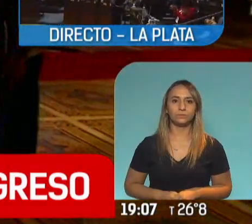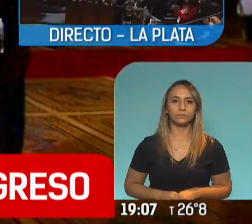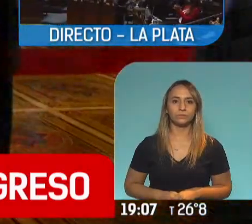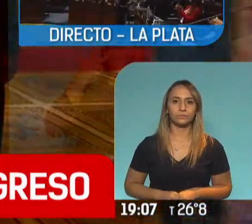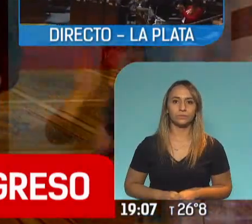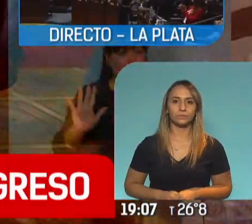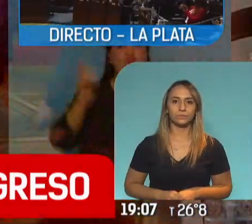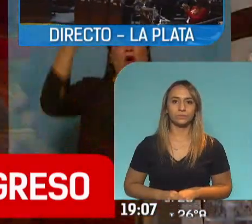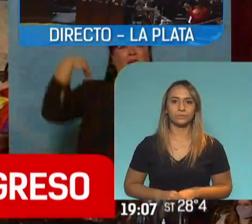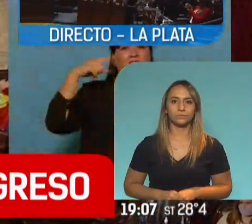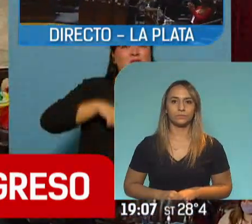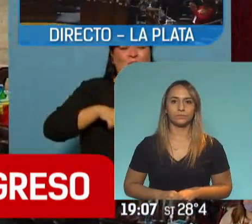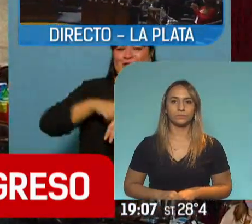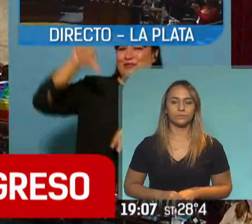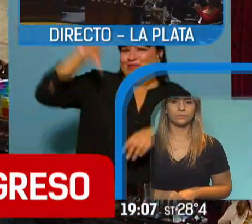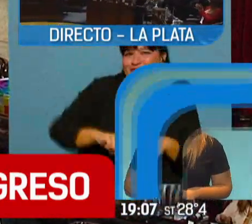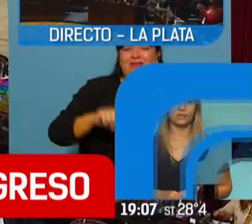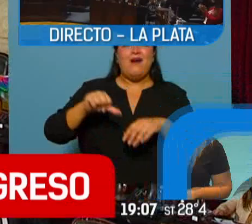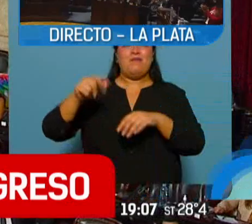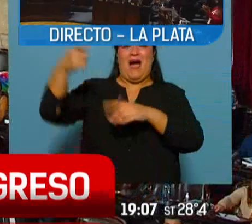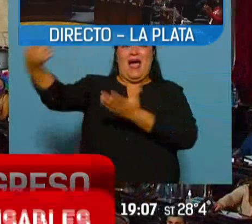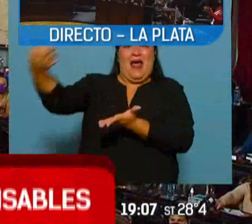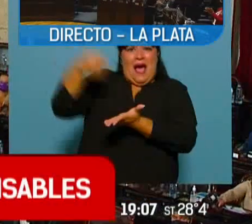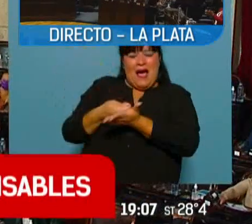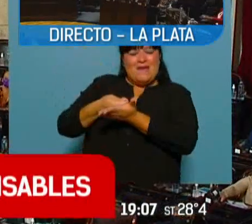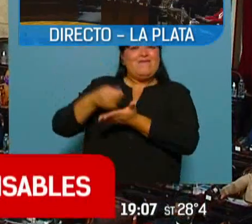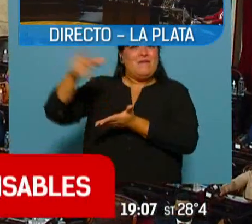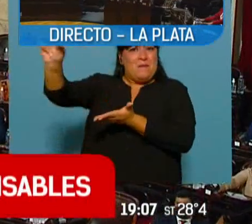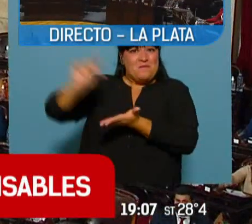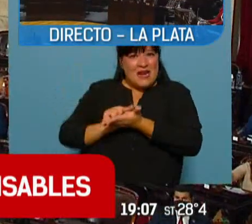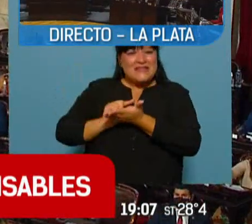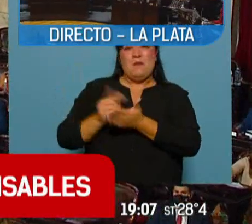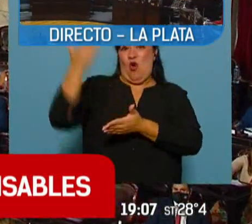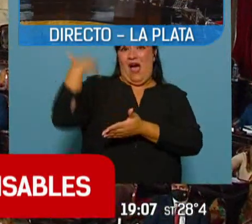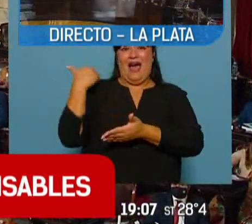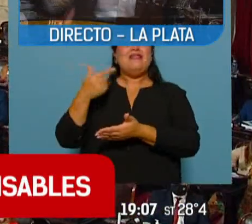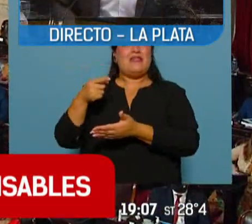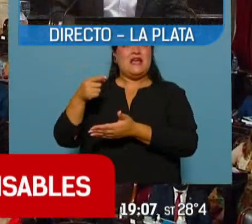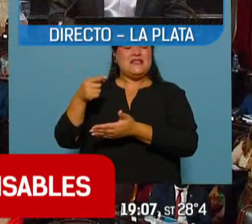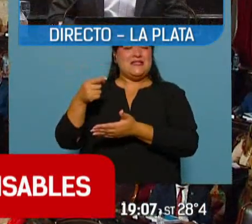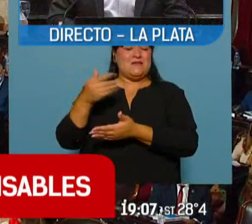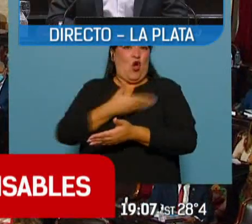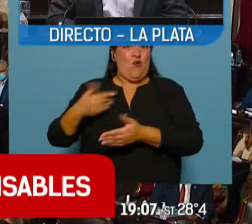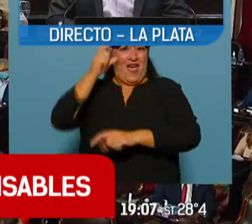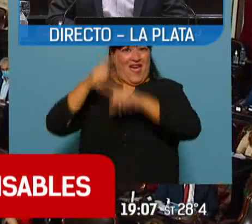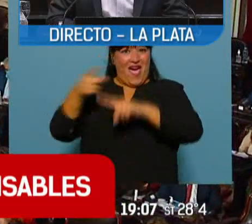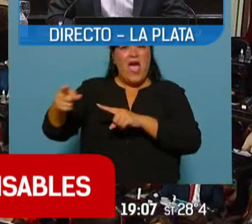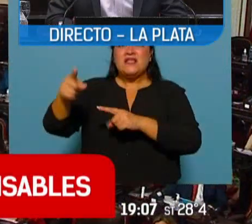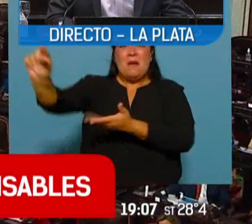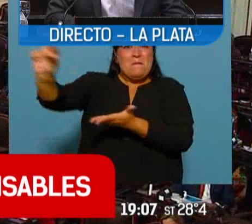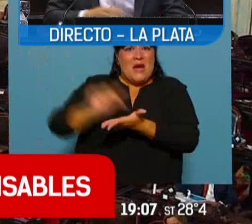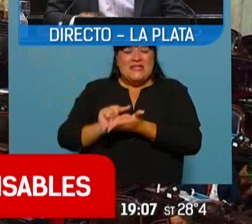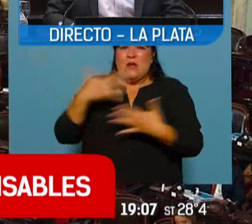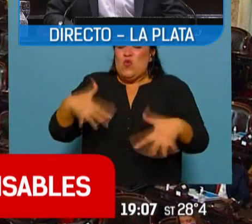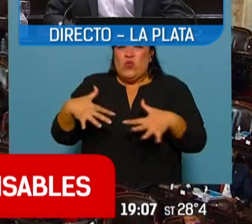Cuando el país perdió el acceso al financiamiento internacional, el gobierno que me precedió solicitó el préstamo más grande de la historia del